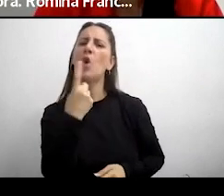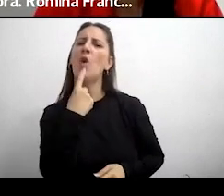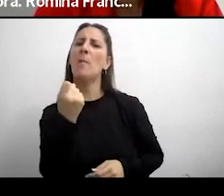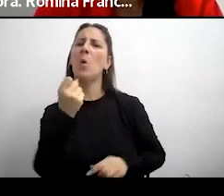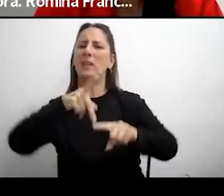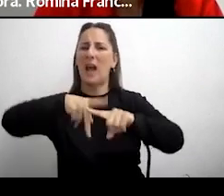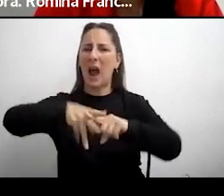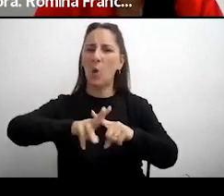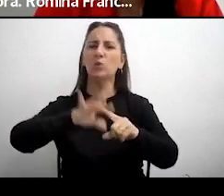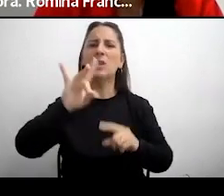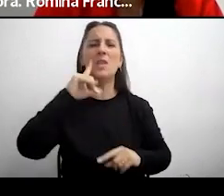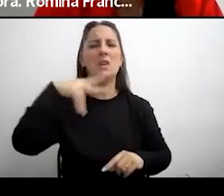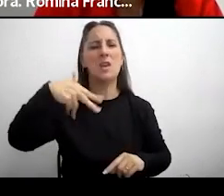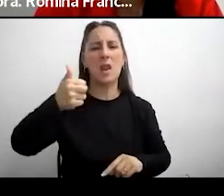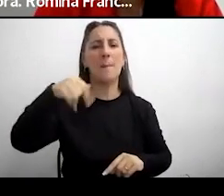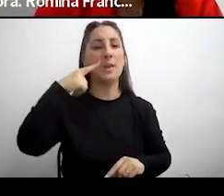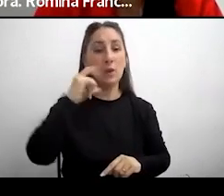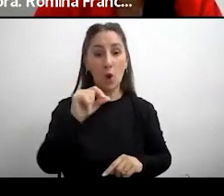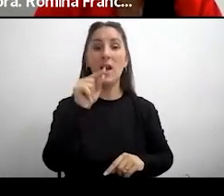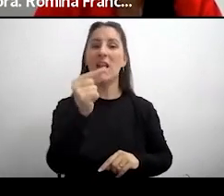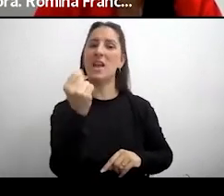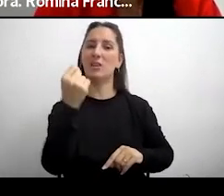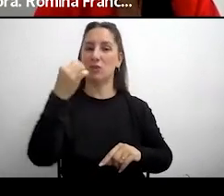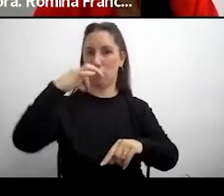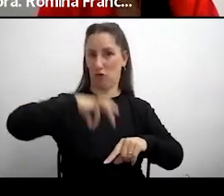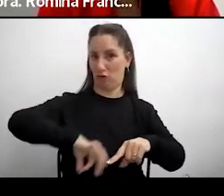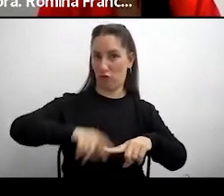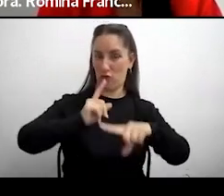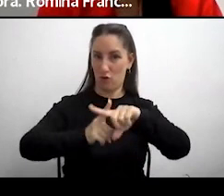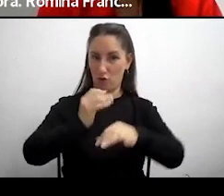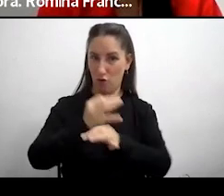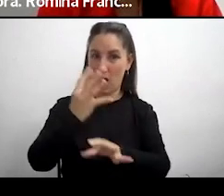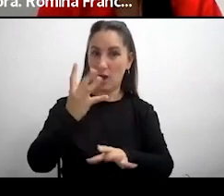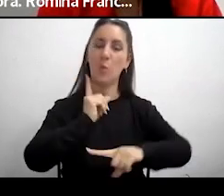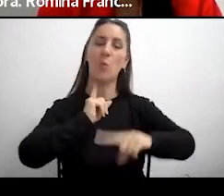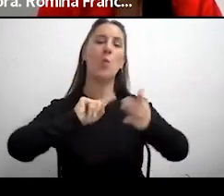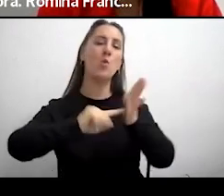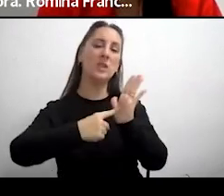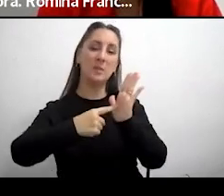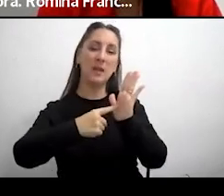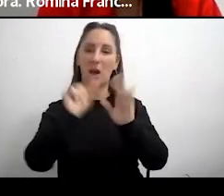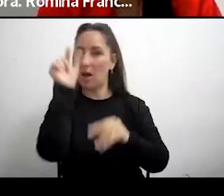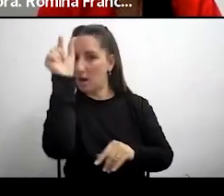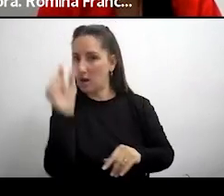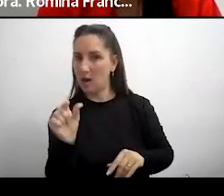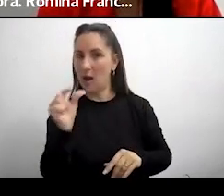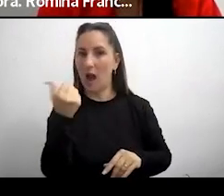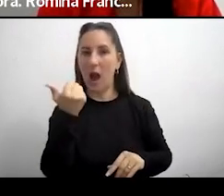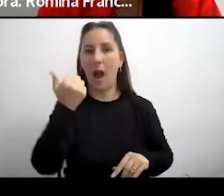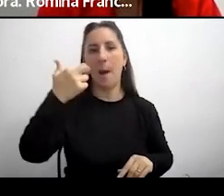ajuste dinámico? Vamos a tomar esos honorarios y los vamos a multiplicar por la filita ahí que dice A por I menos 1,